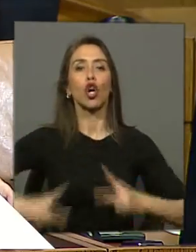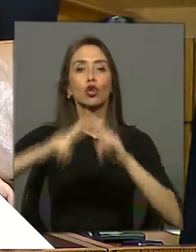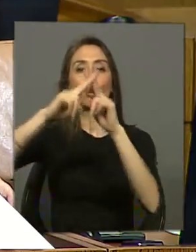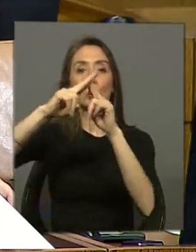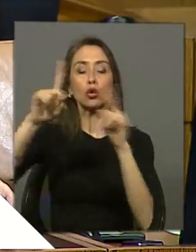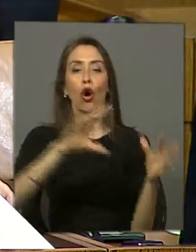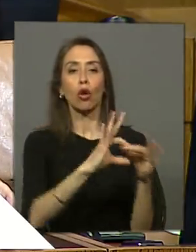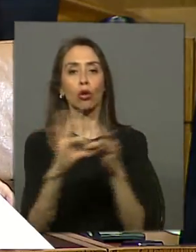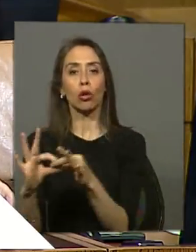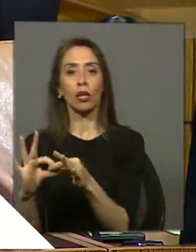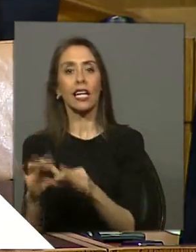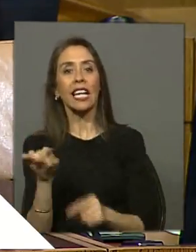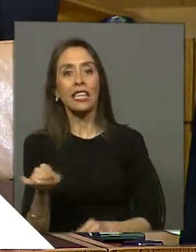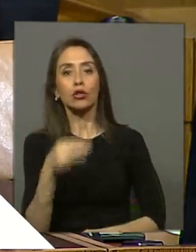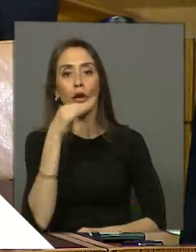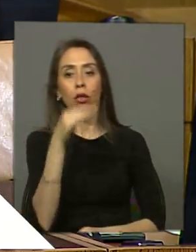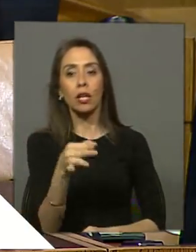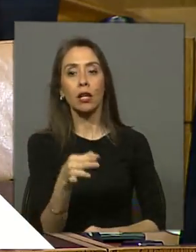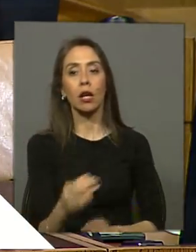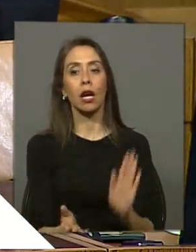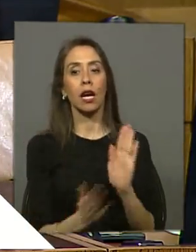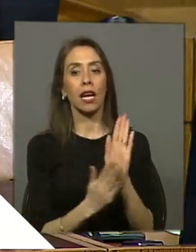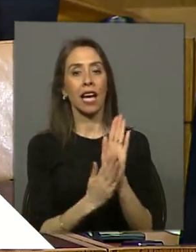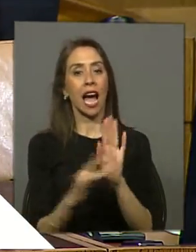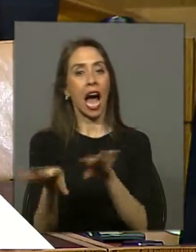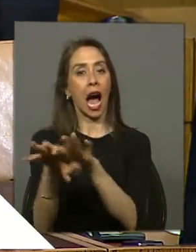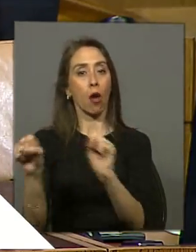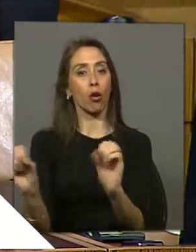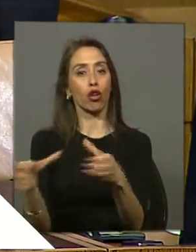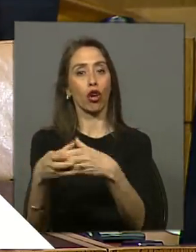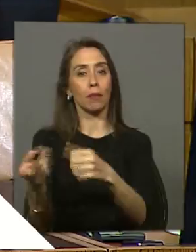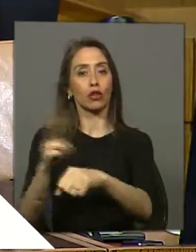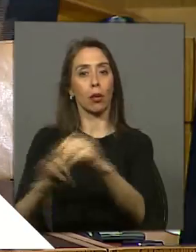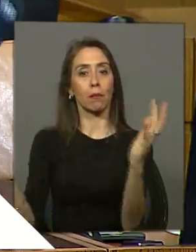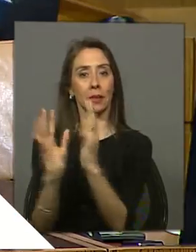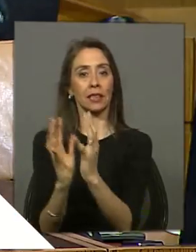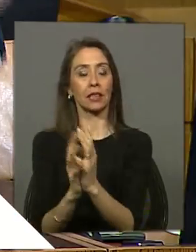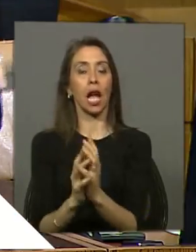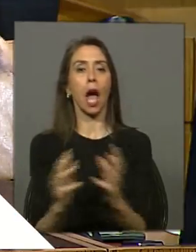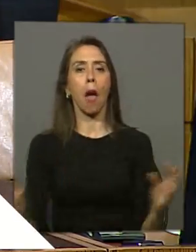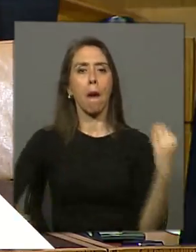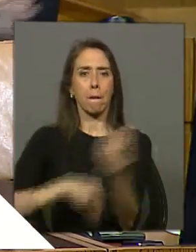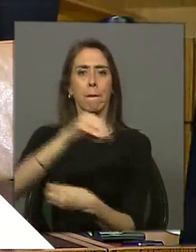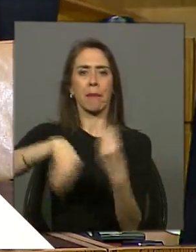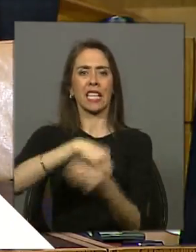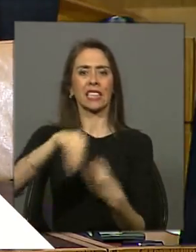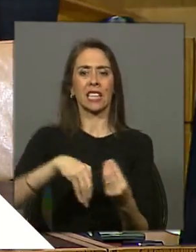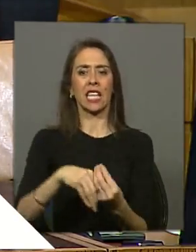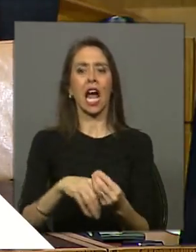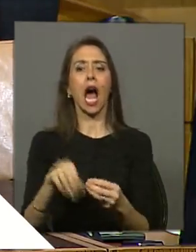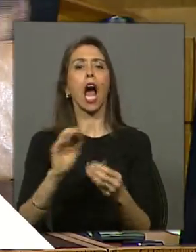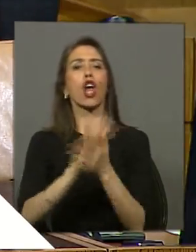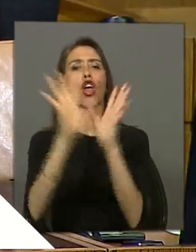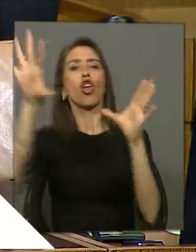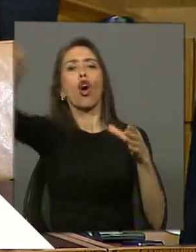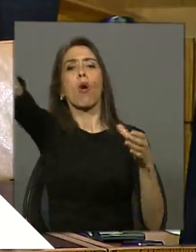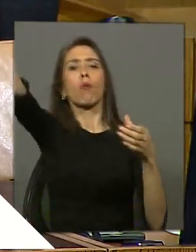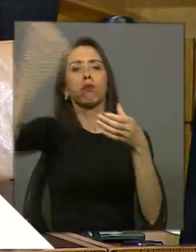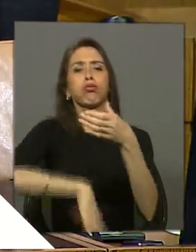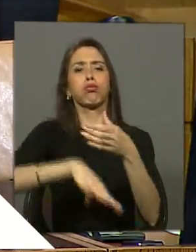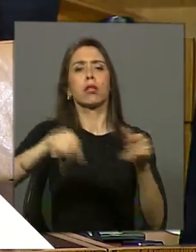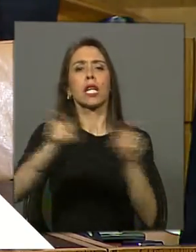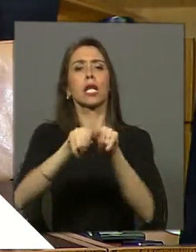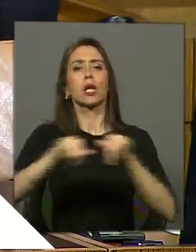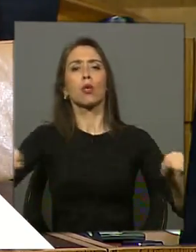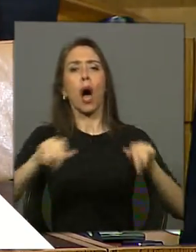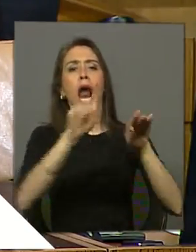a eso nos referíamos pero este acuerdo mezcla peras con manzana toma todos los estacionamientos y establece un sistema